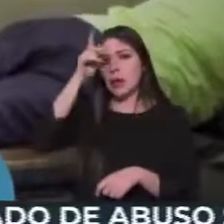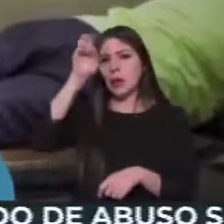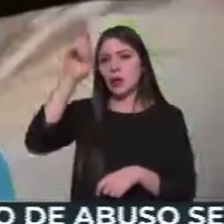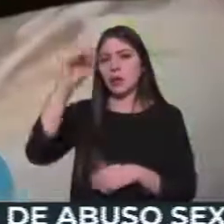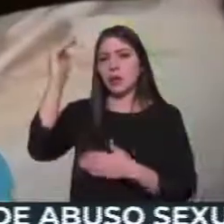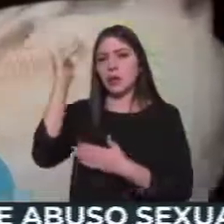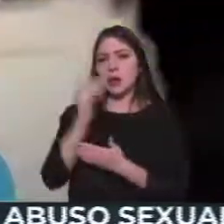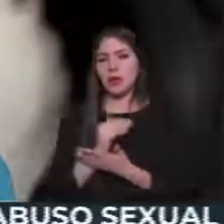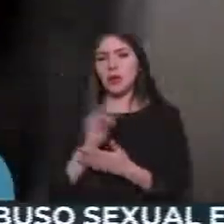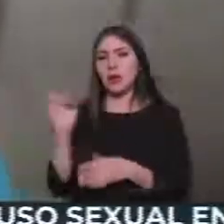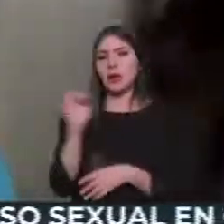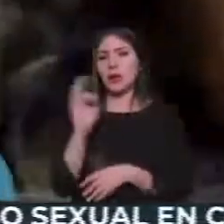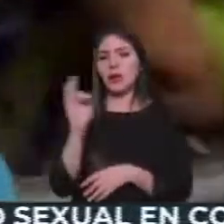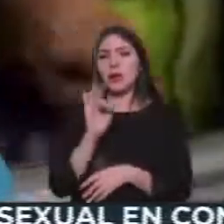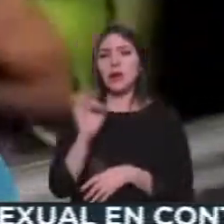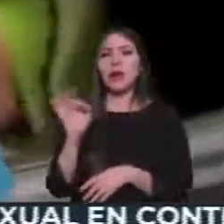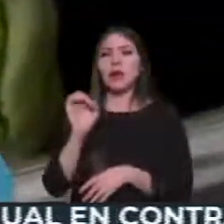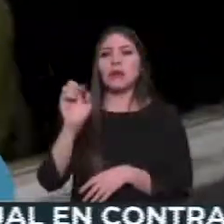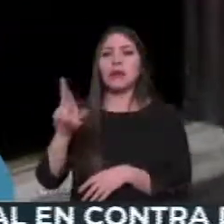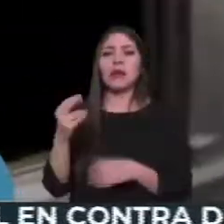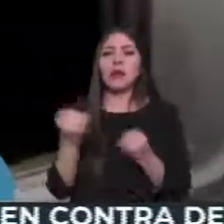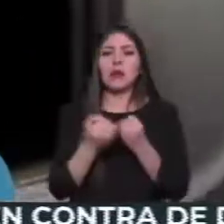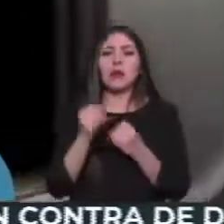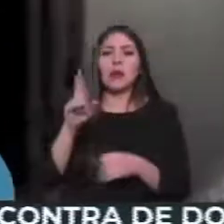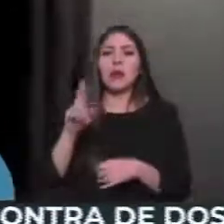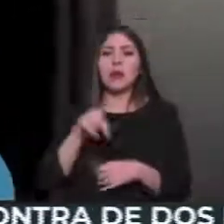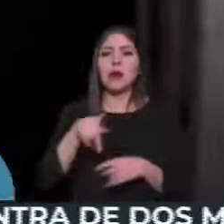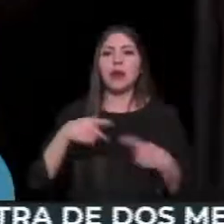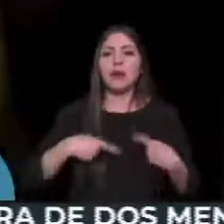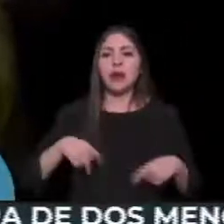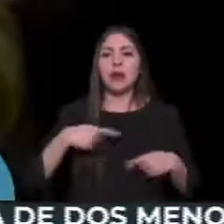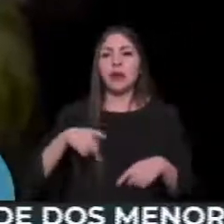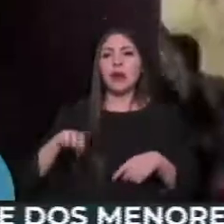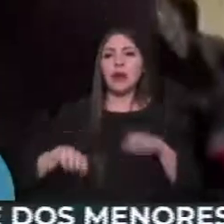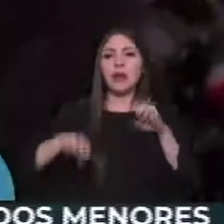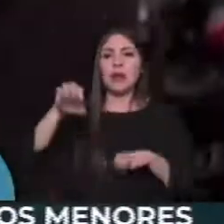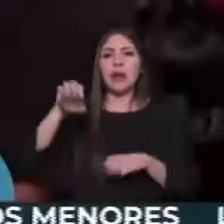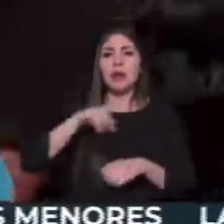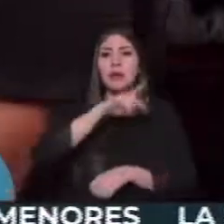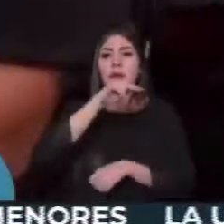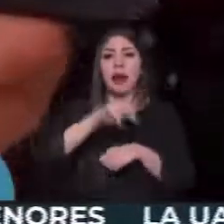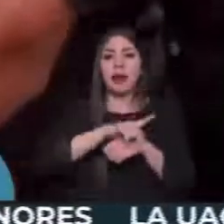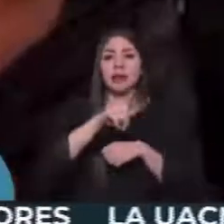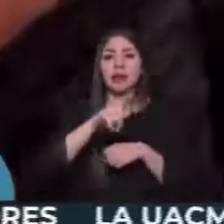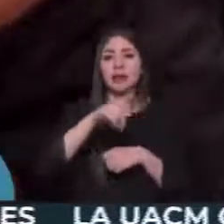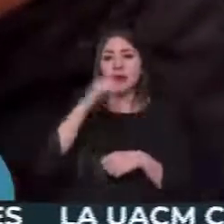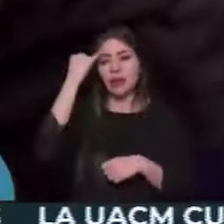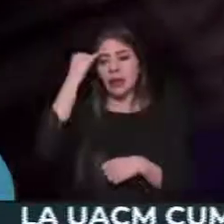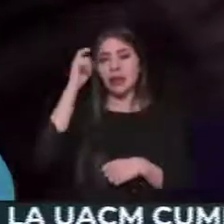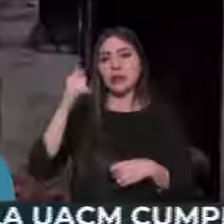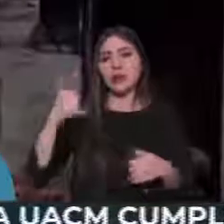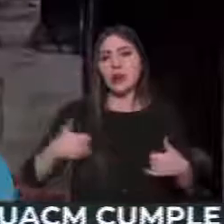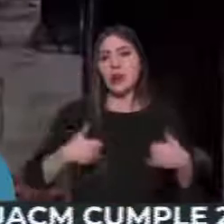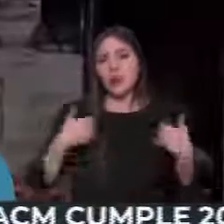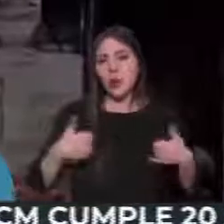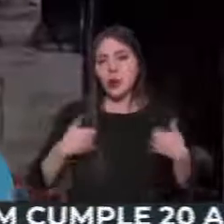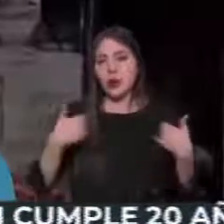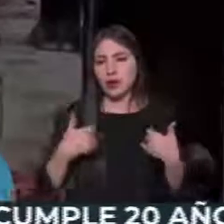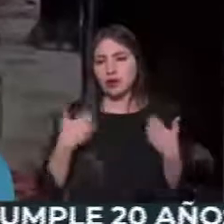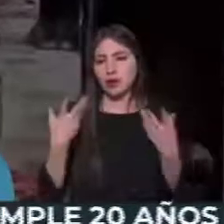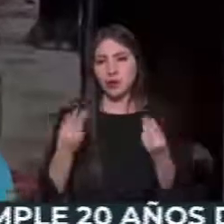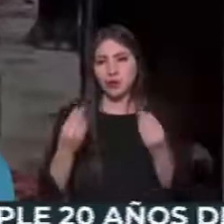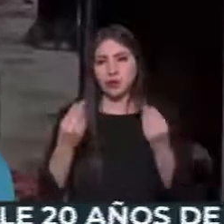pues incluso hasta con la edad, ¿no? de la población india, que pues es un país muy joven y es un país